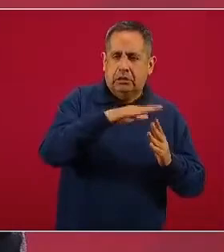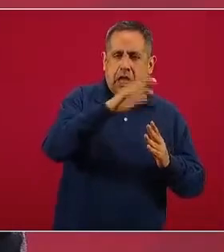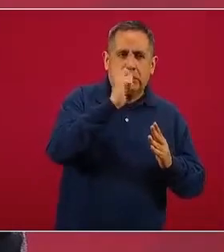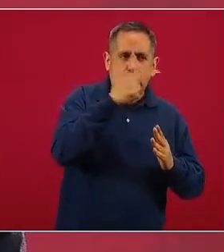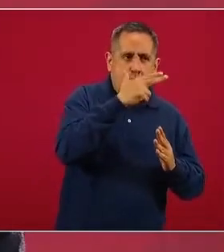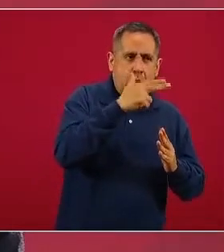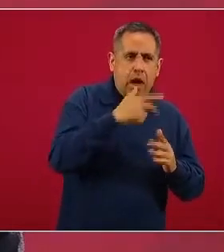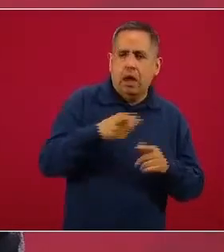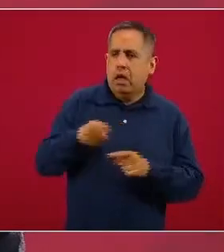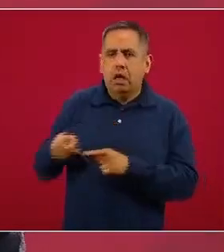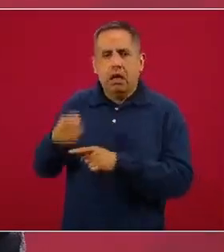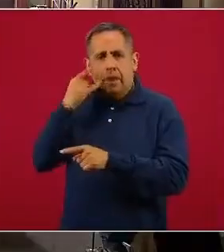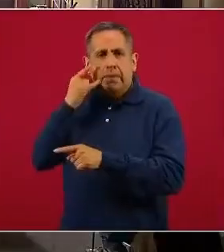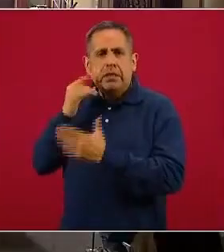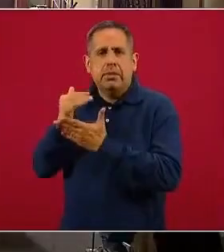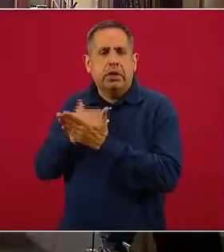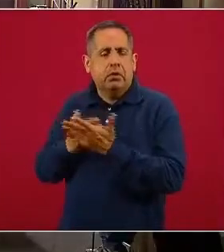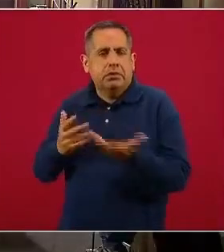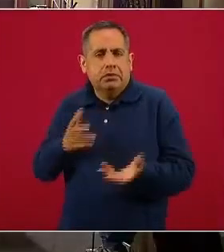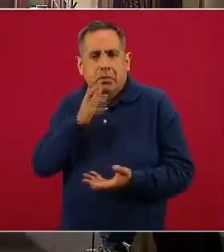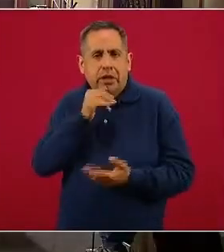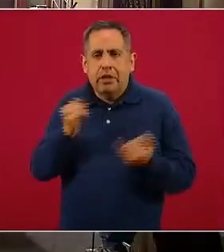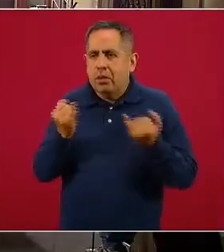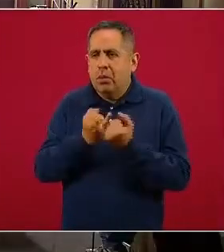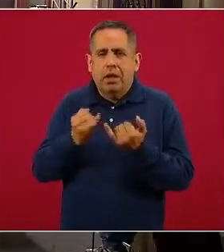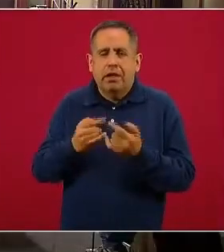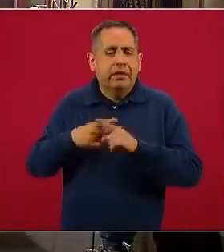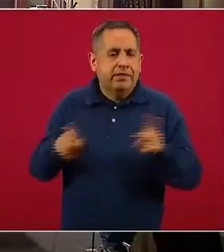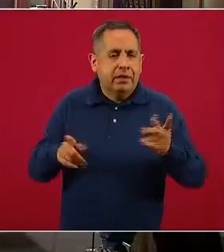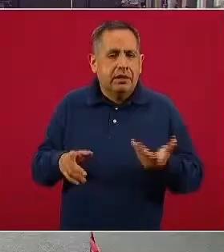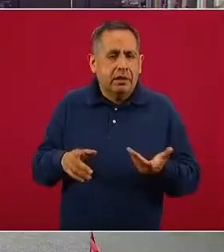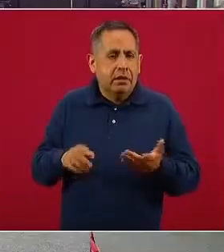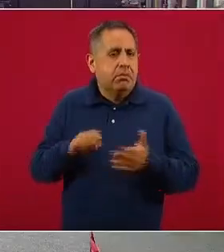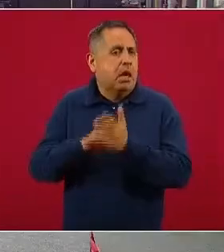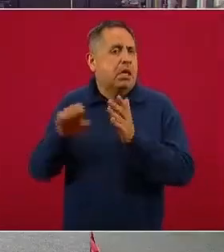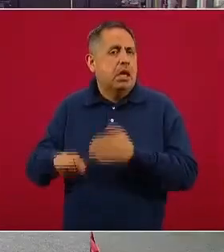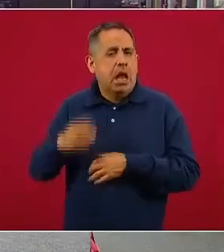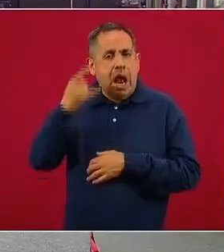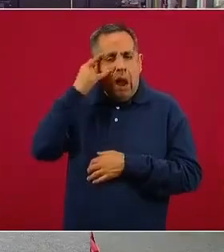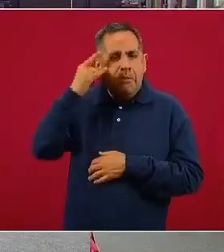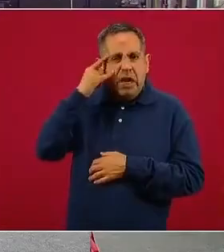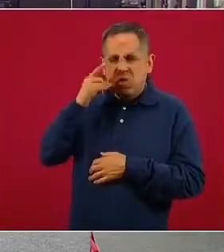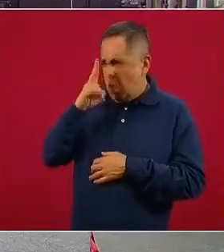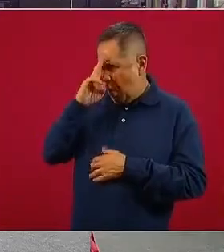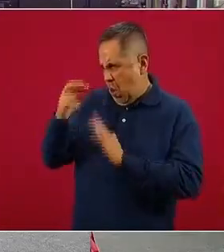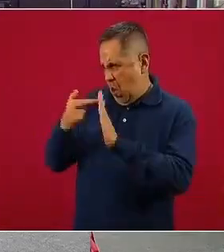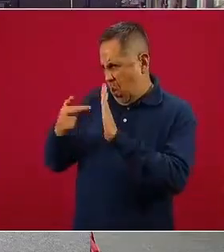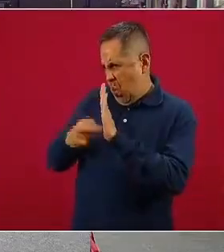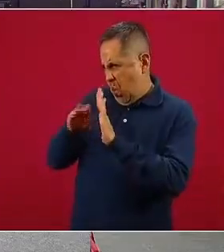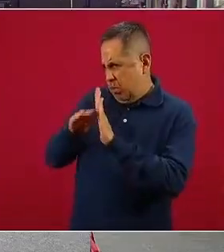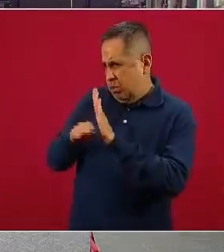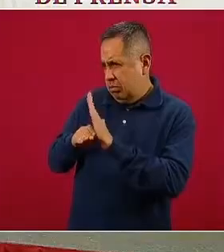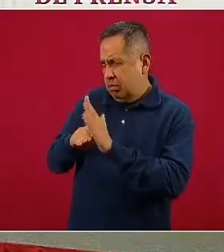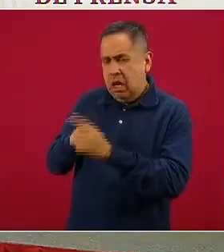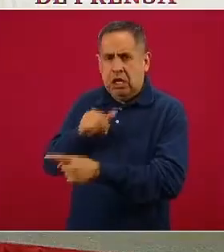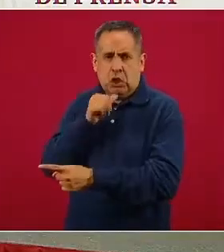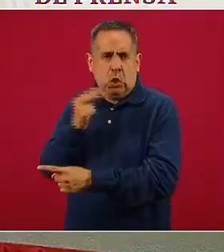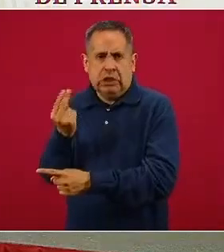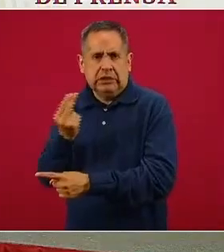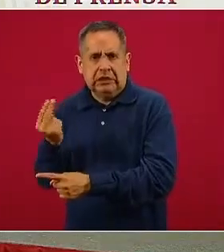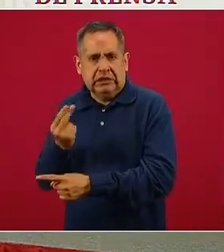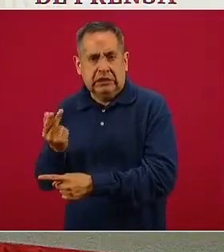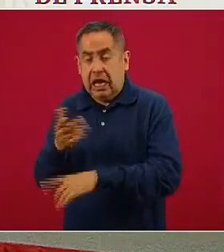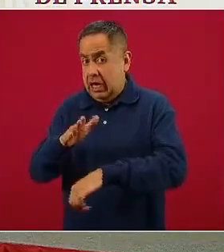disminución del espacio público en un estado como Campeche, en donde el nivel de riesgo no lo requiere, y